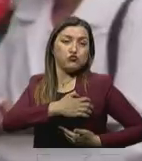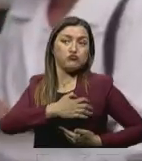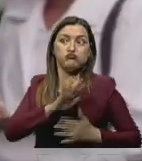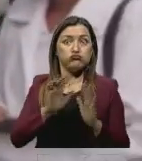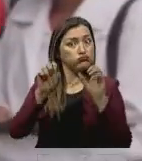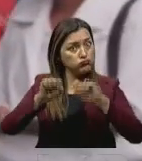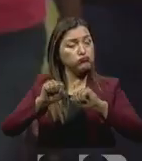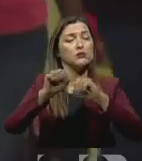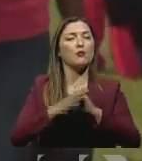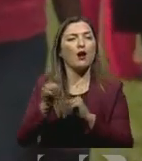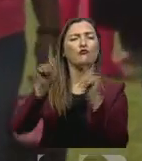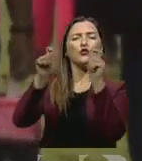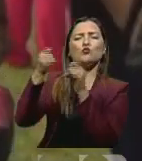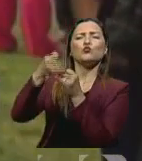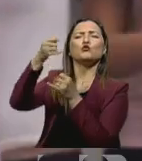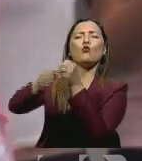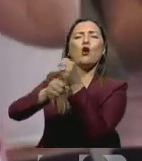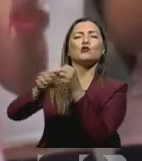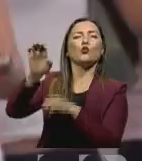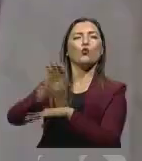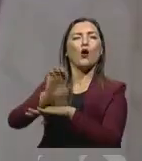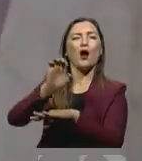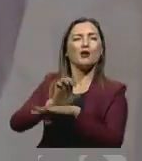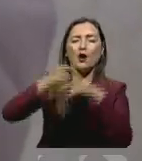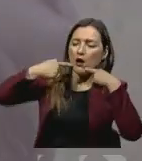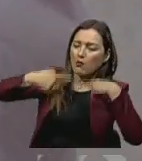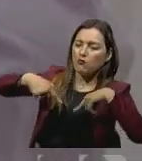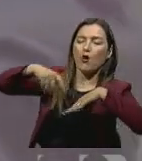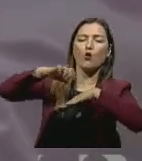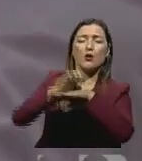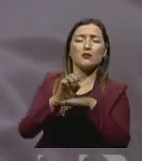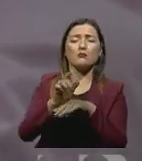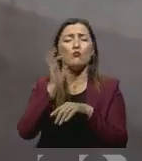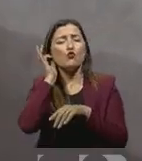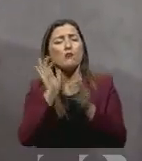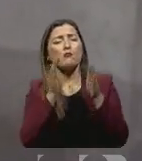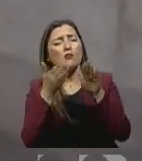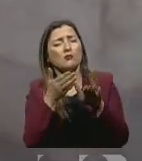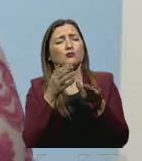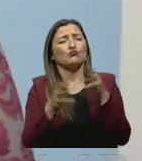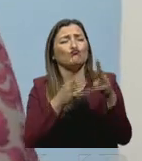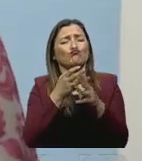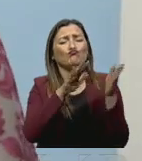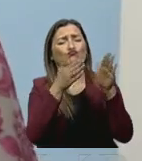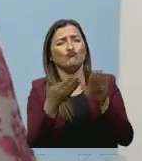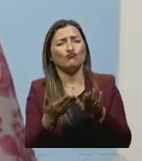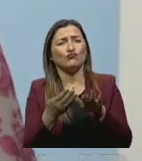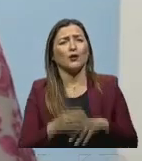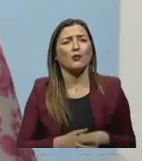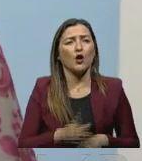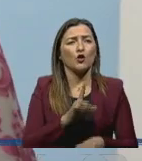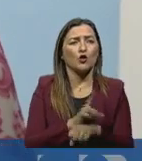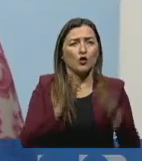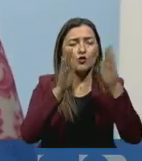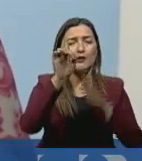ha recorrido el país en los últimos años para evidenciar esta patología que acaba con la vida de millones de personas en el mundo 120 médicos